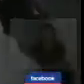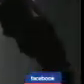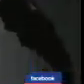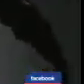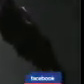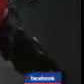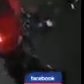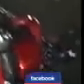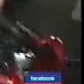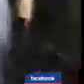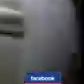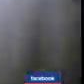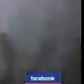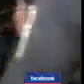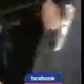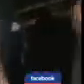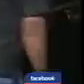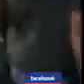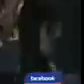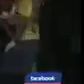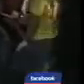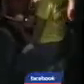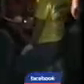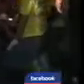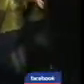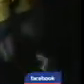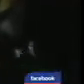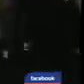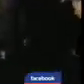Ah, pues utilizar el casco, que es lo más apropiado, ¿verdad?